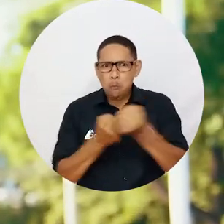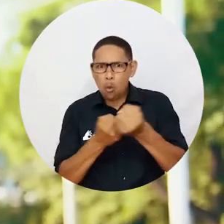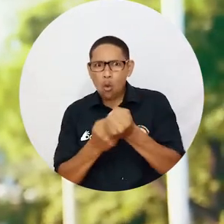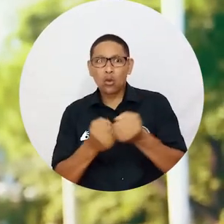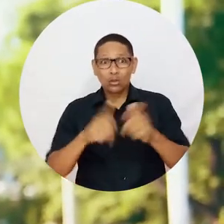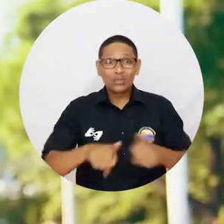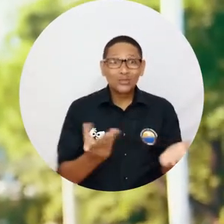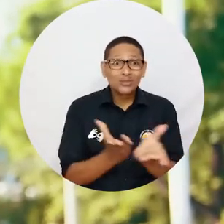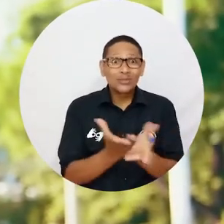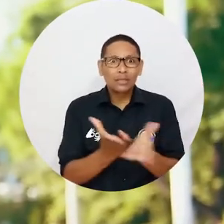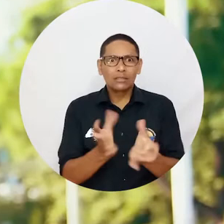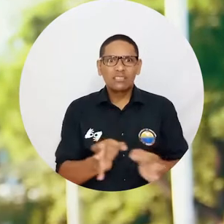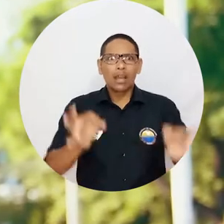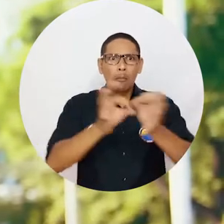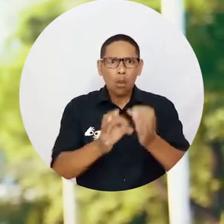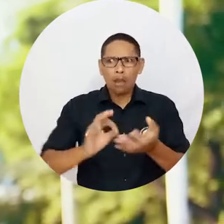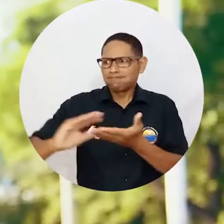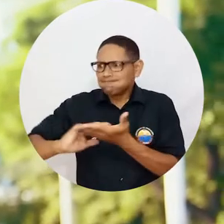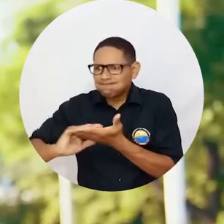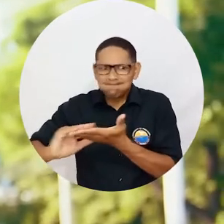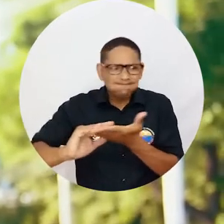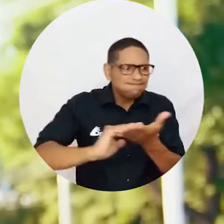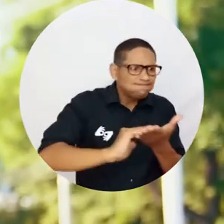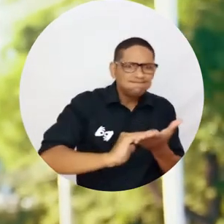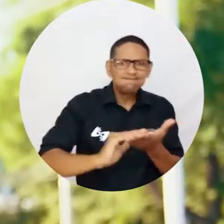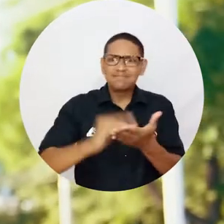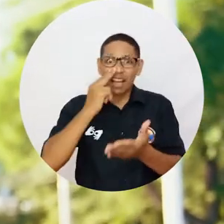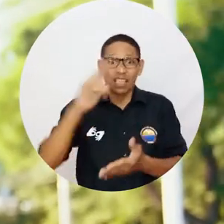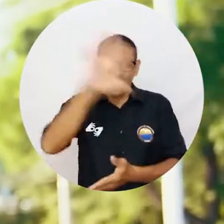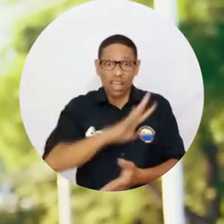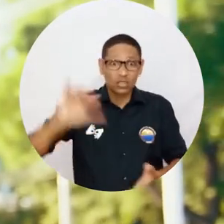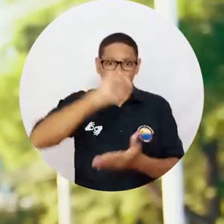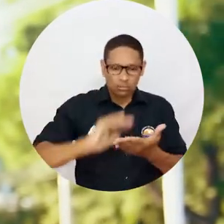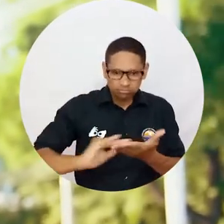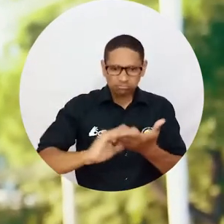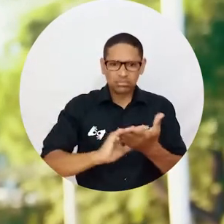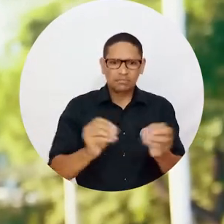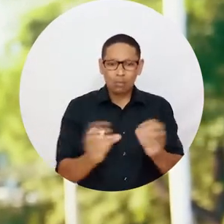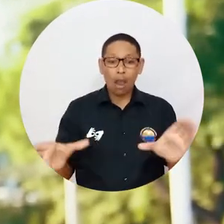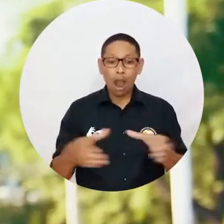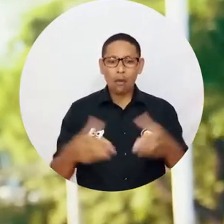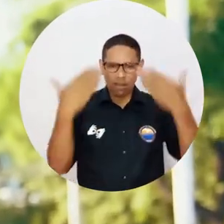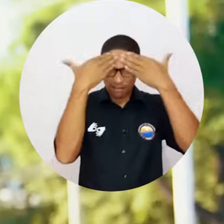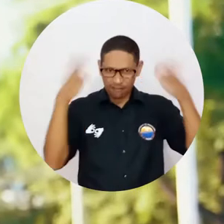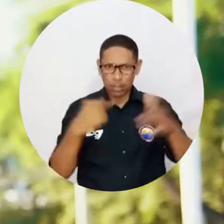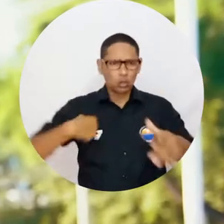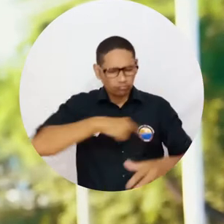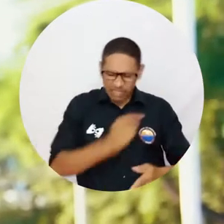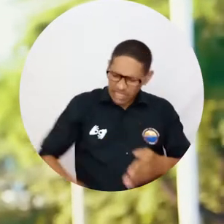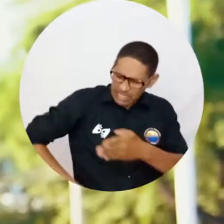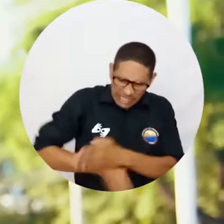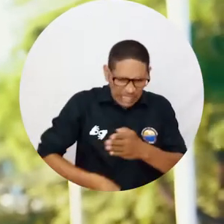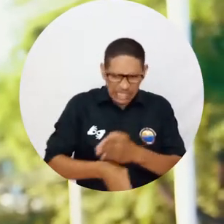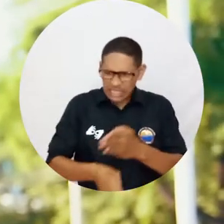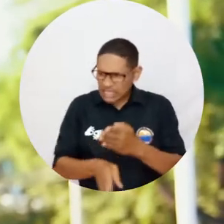los estudiantes para conseguir esas soluciones que se requieren a nivel nacional. Por eso las aulas siguen abiertas y seguimos en la